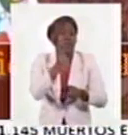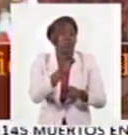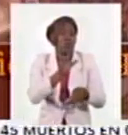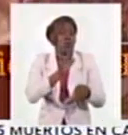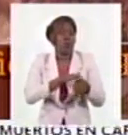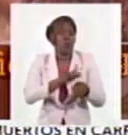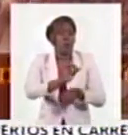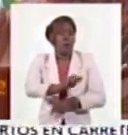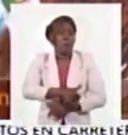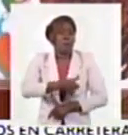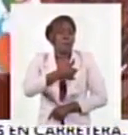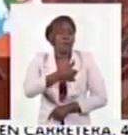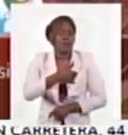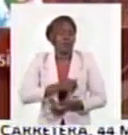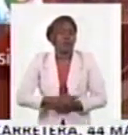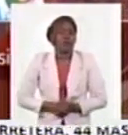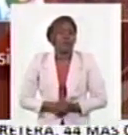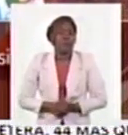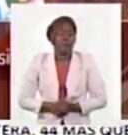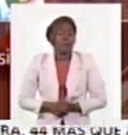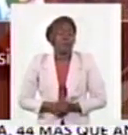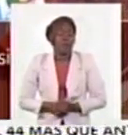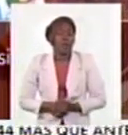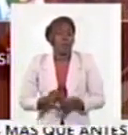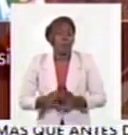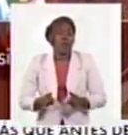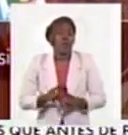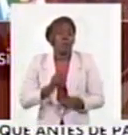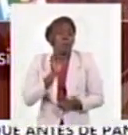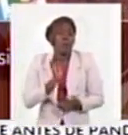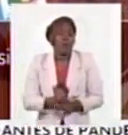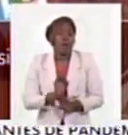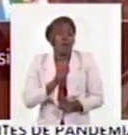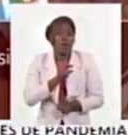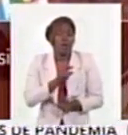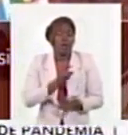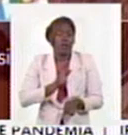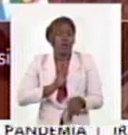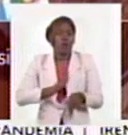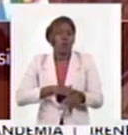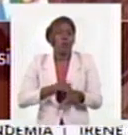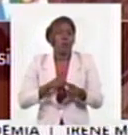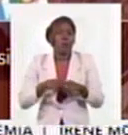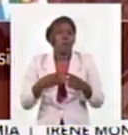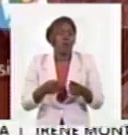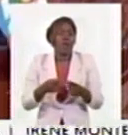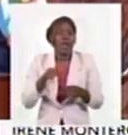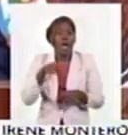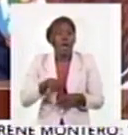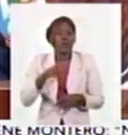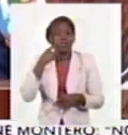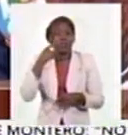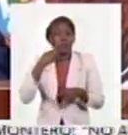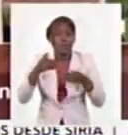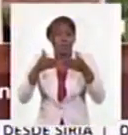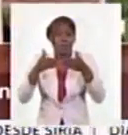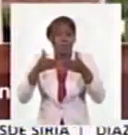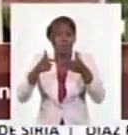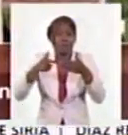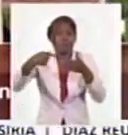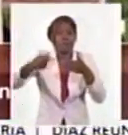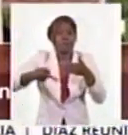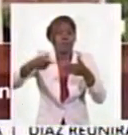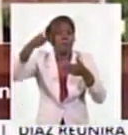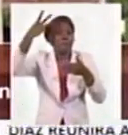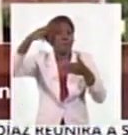la inmigración en sentido general, sino aquella que se está consolidando a través de la frontera con México y que está mezclando ese asunto